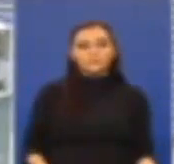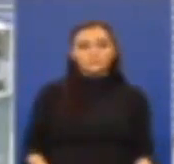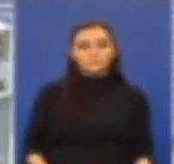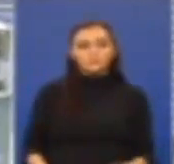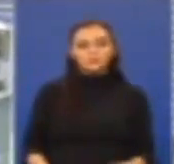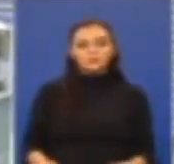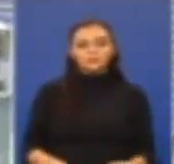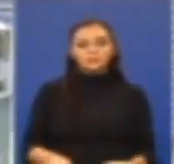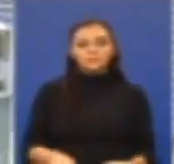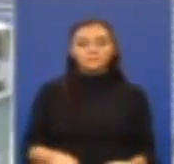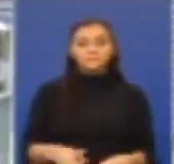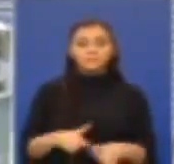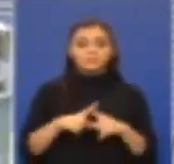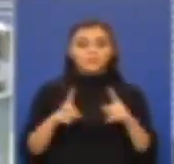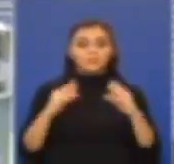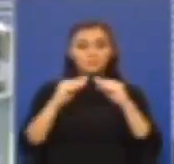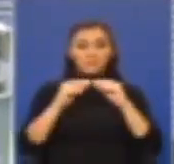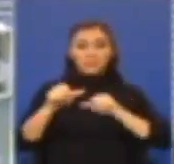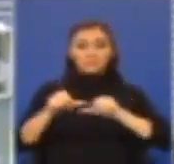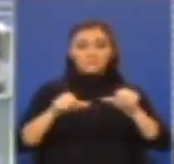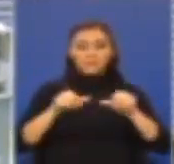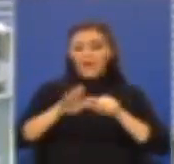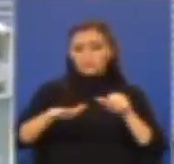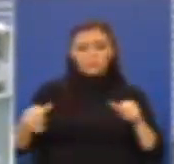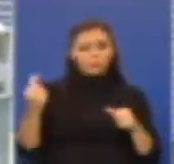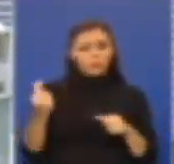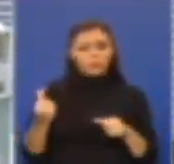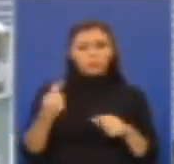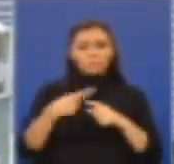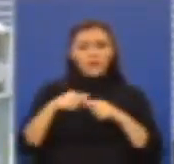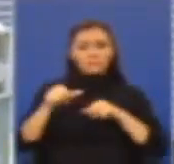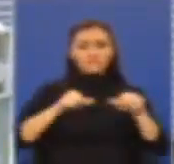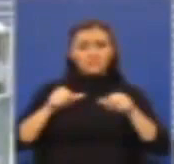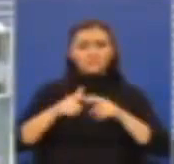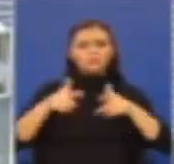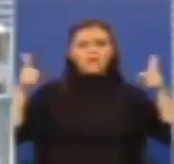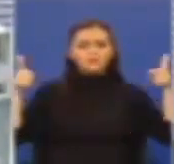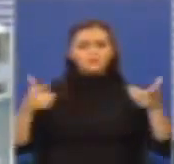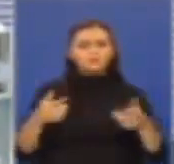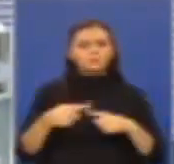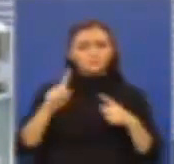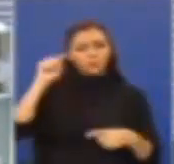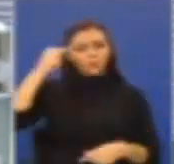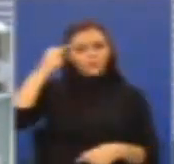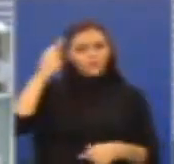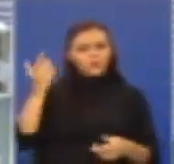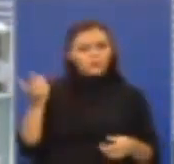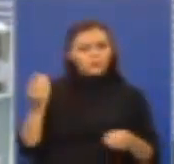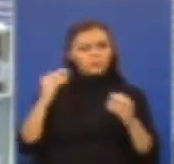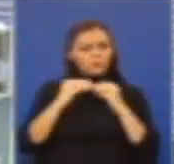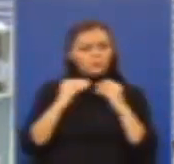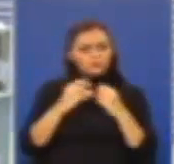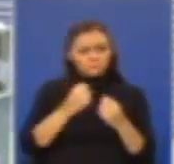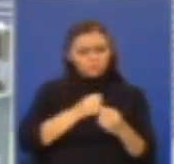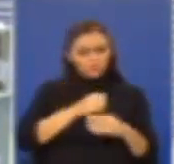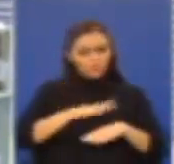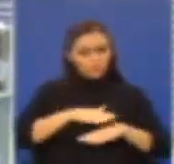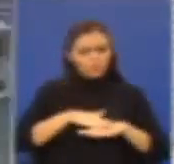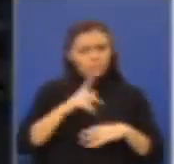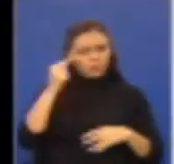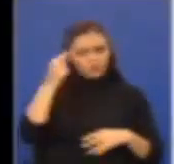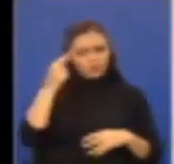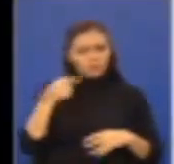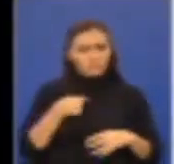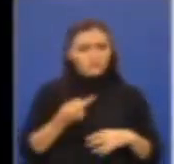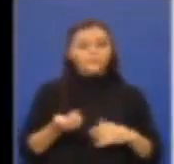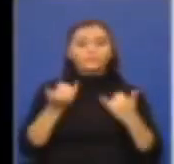que marineros. Teníamos más administrativos que alumnos. Era un desastre. Y hay nuestro gobierno, que hay que hacer una mea culpa. Hoy son